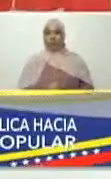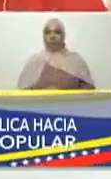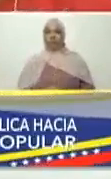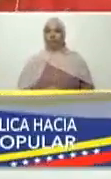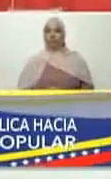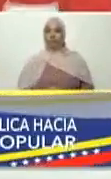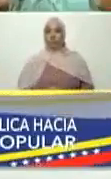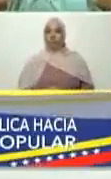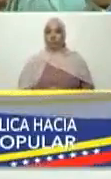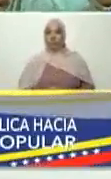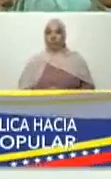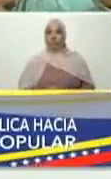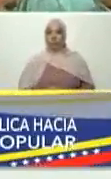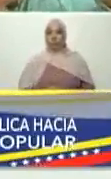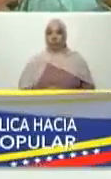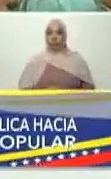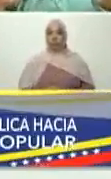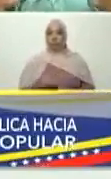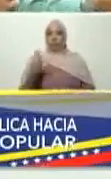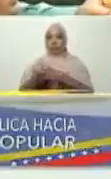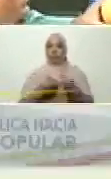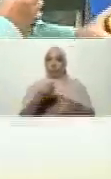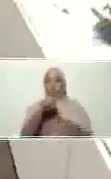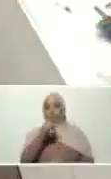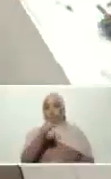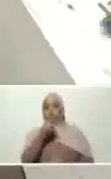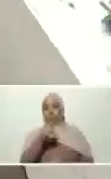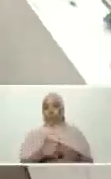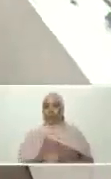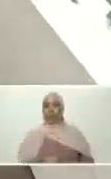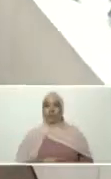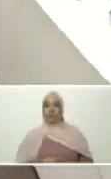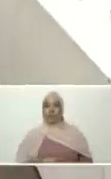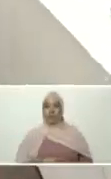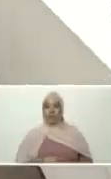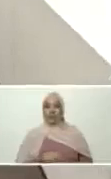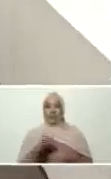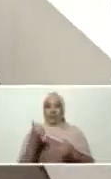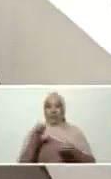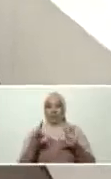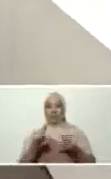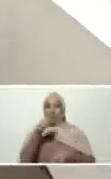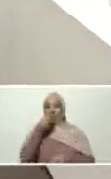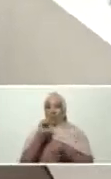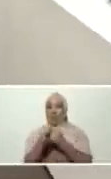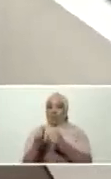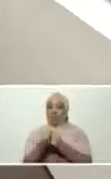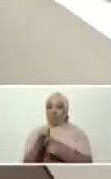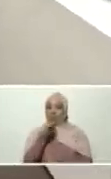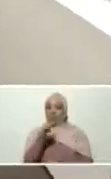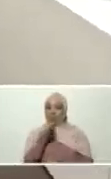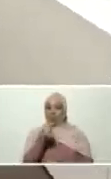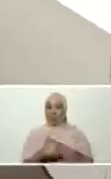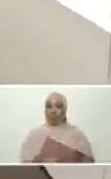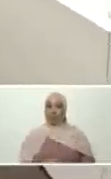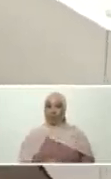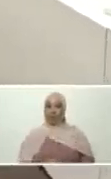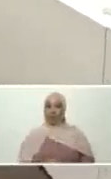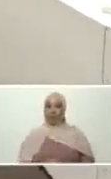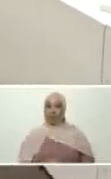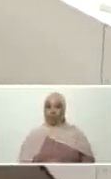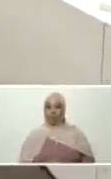Así debe ser, ese es el espíritu, pues. Como se dice, ese es el espíritu. Esa es la idea, esa es la fuerza.